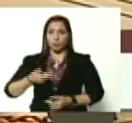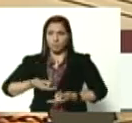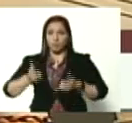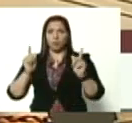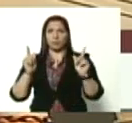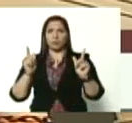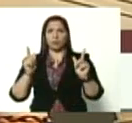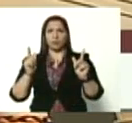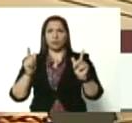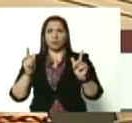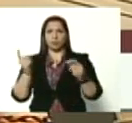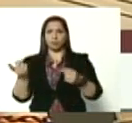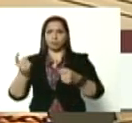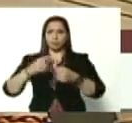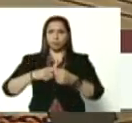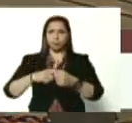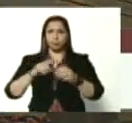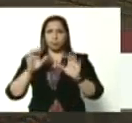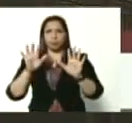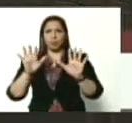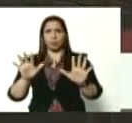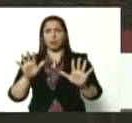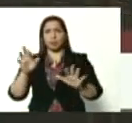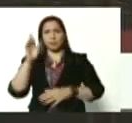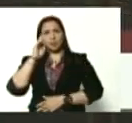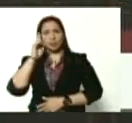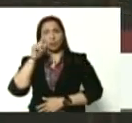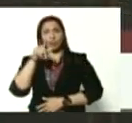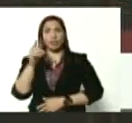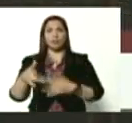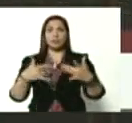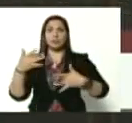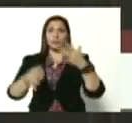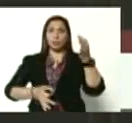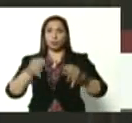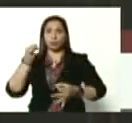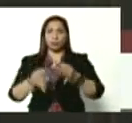décima razón es un acto de justicia